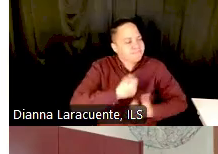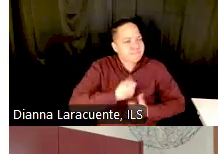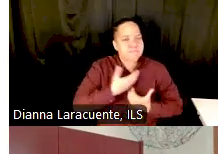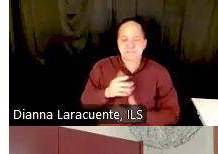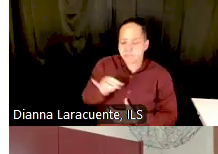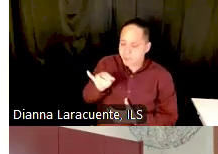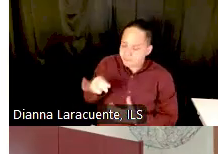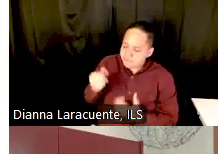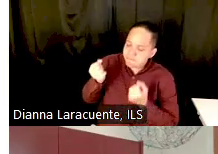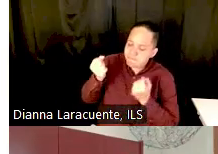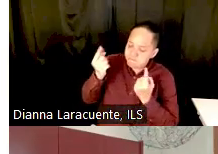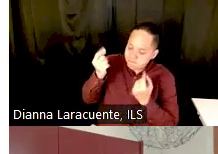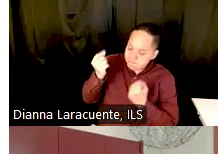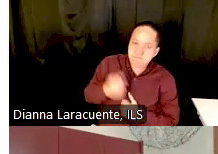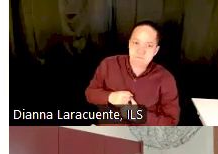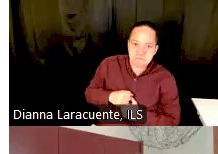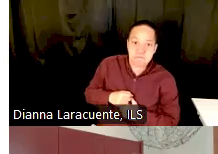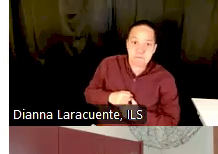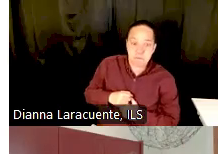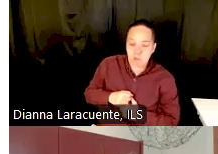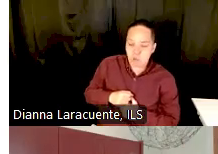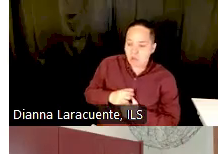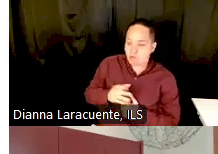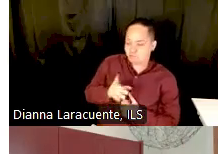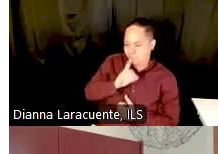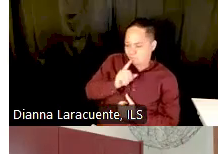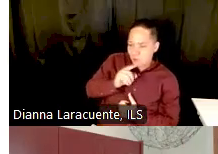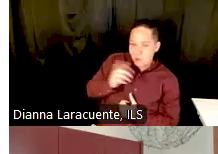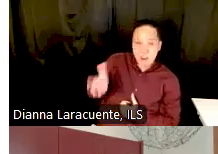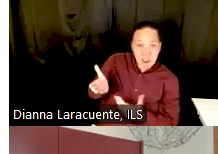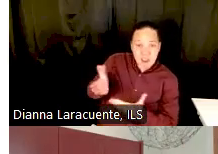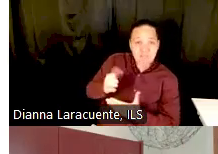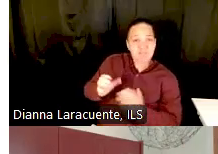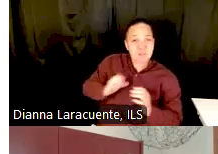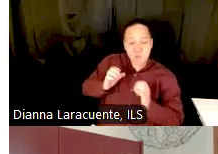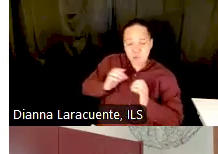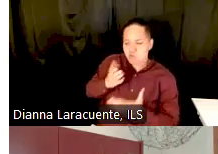con esto. Validar su emoción y fomentar esa conversación.